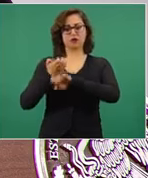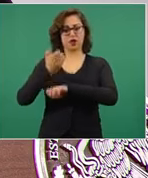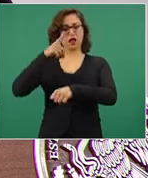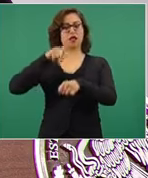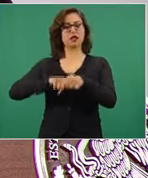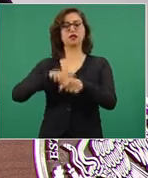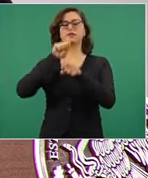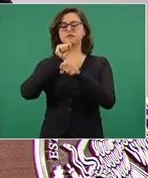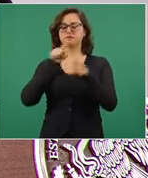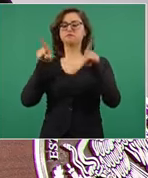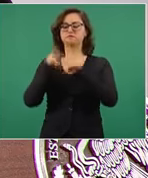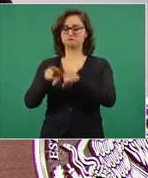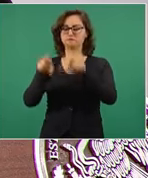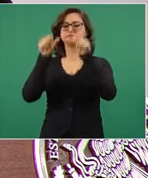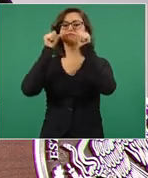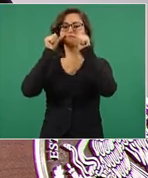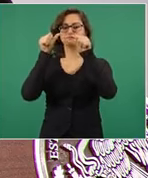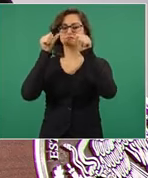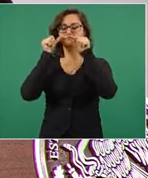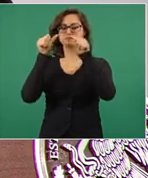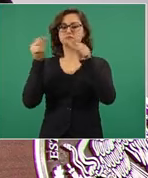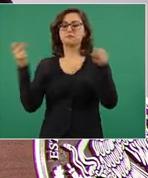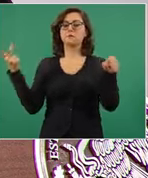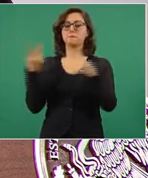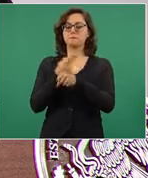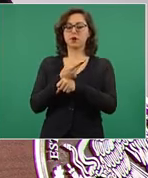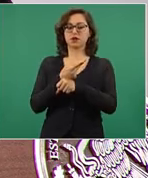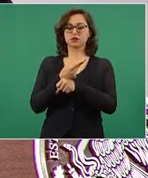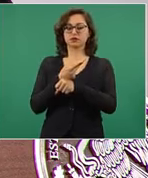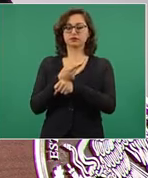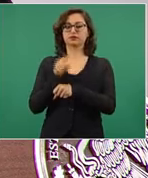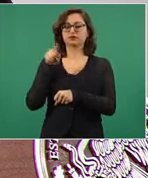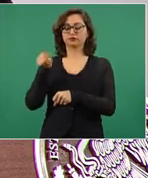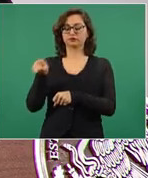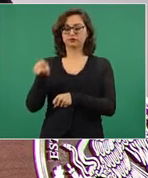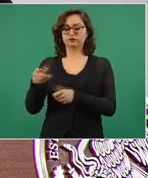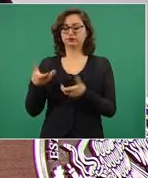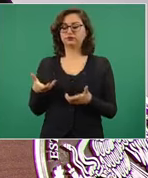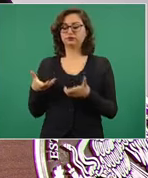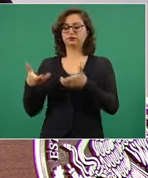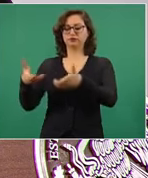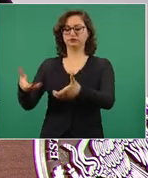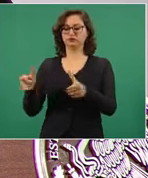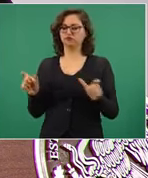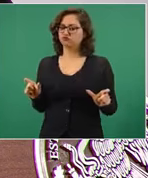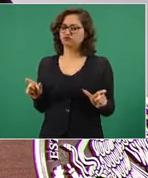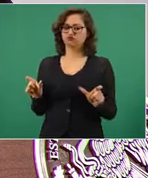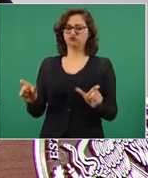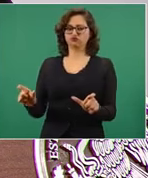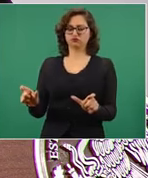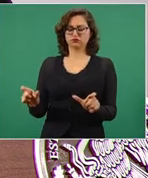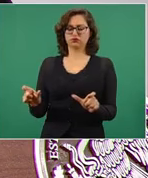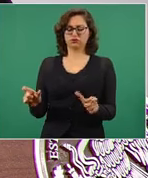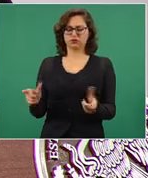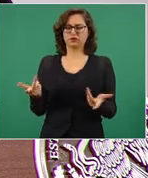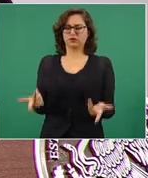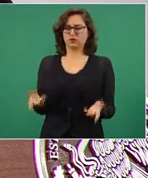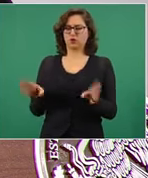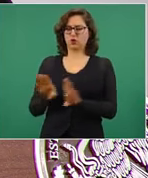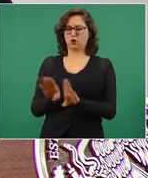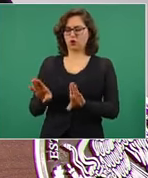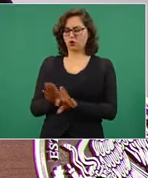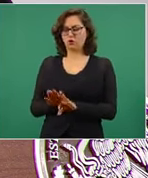esa zona sobre el bloqueo fundamentalmente que se ha hecho de los caminos hacia allá. Y el